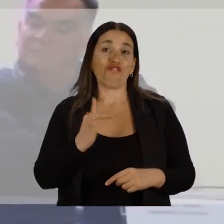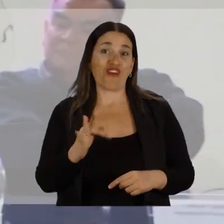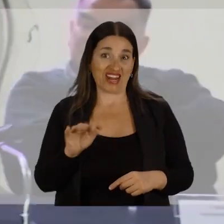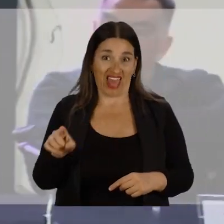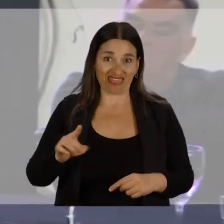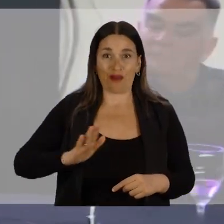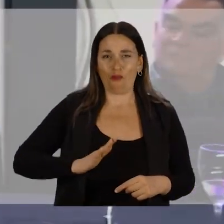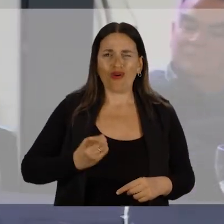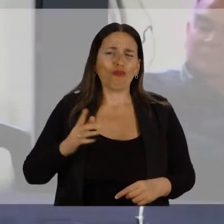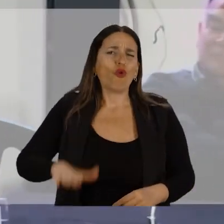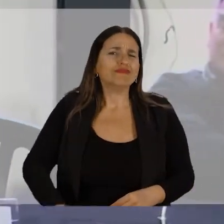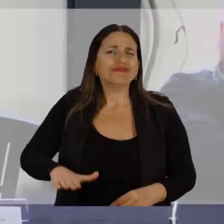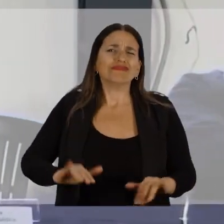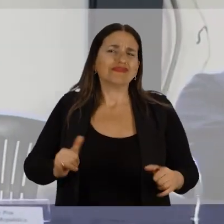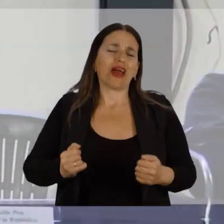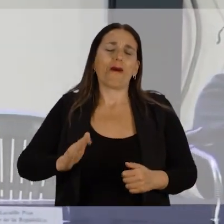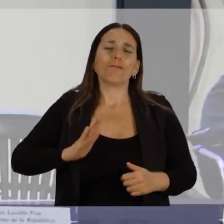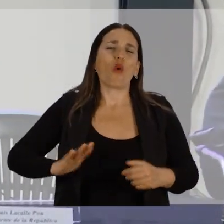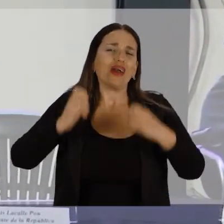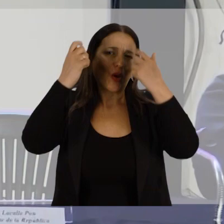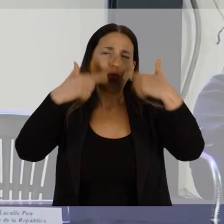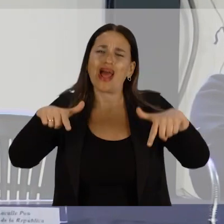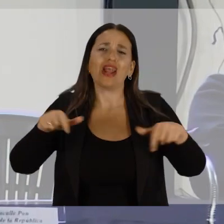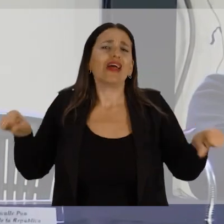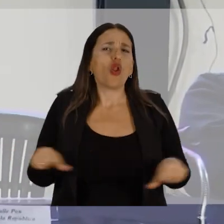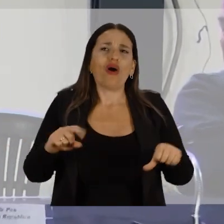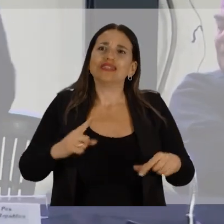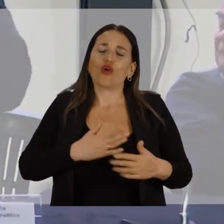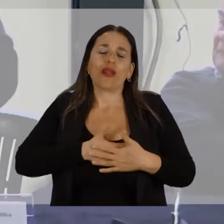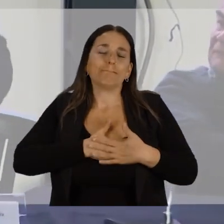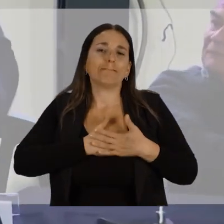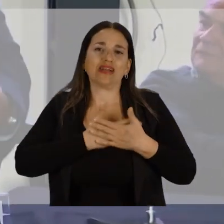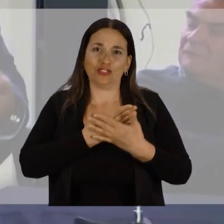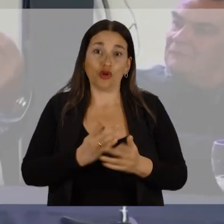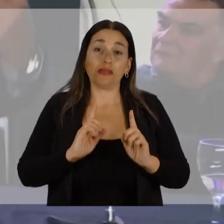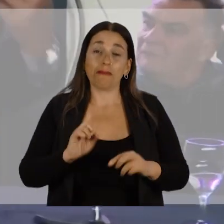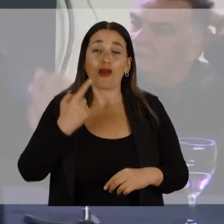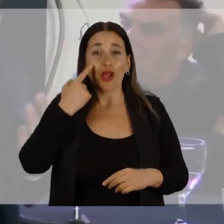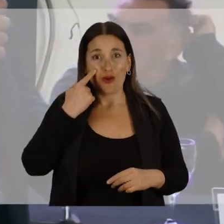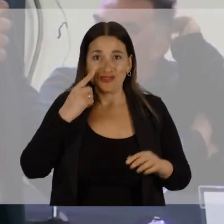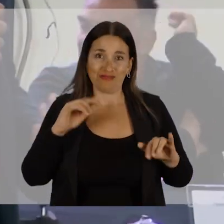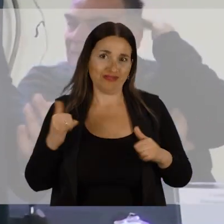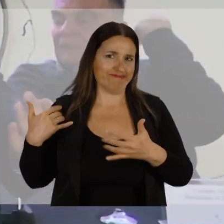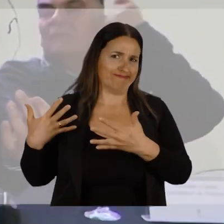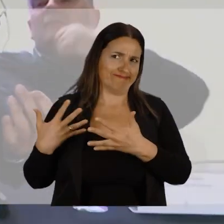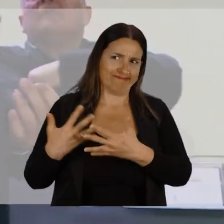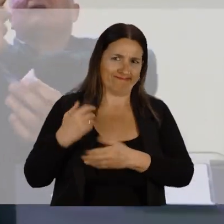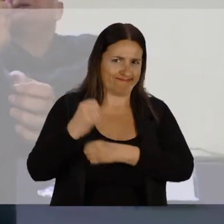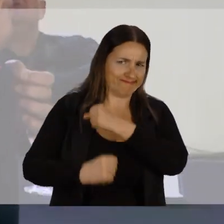caso de Fernanda de muy chica, lo que es ser mujer rural. Entonces lo hacen con la pasión desde el